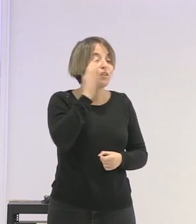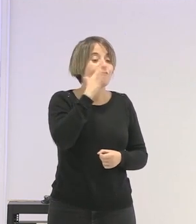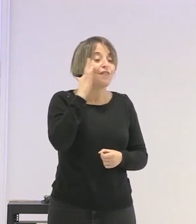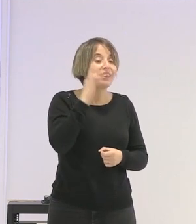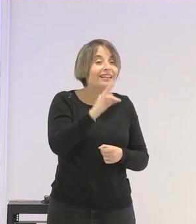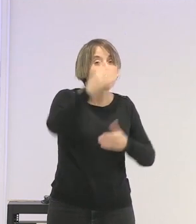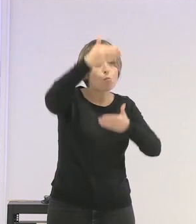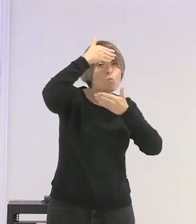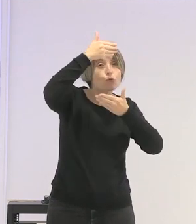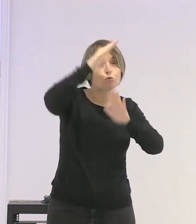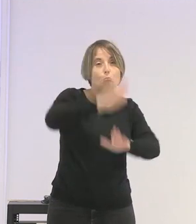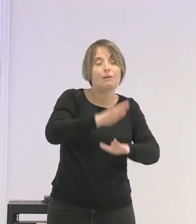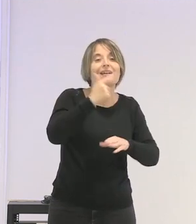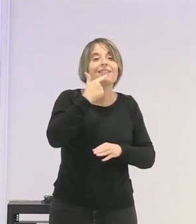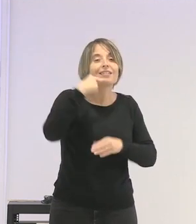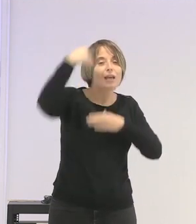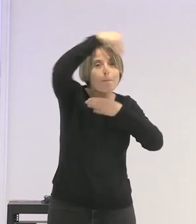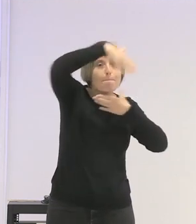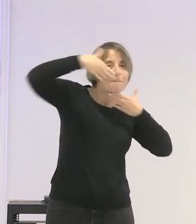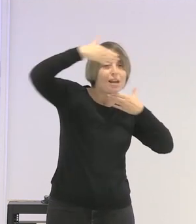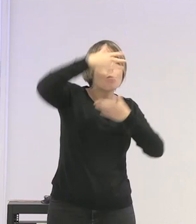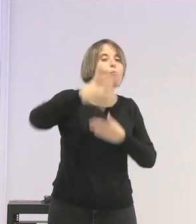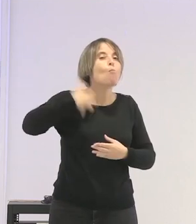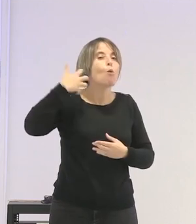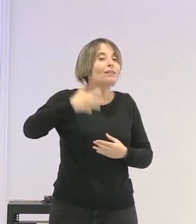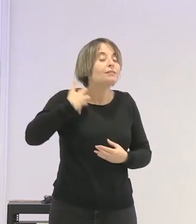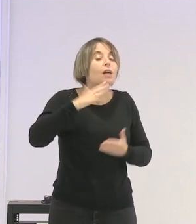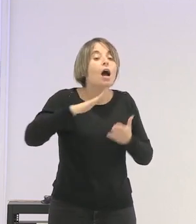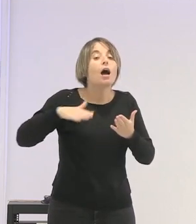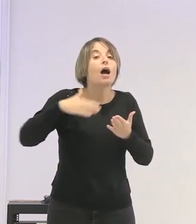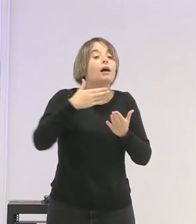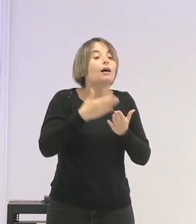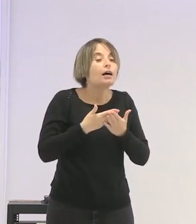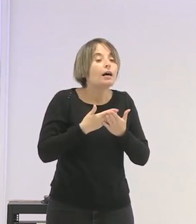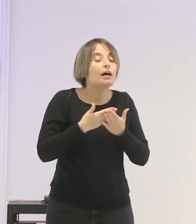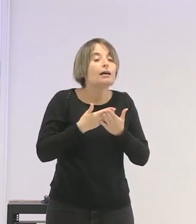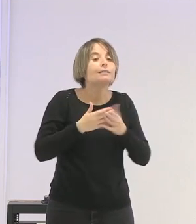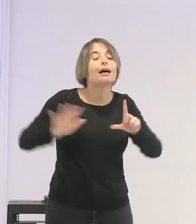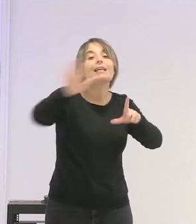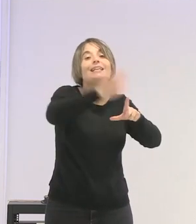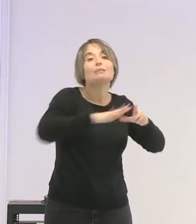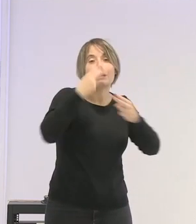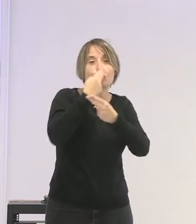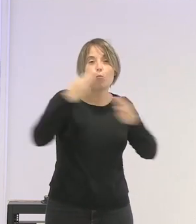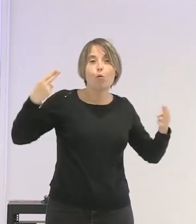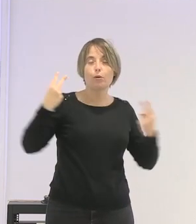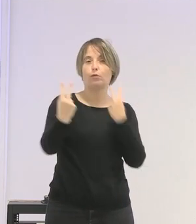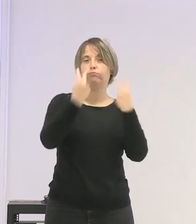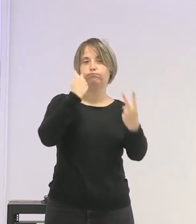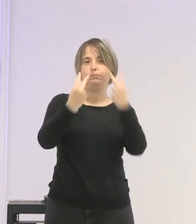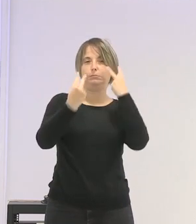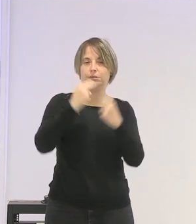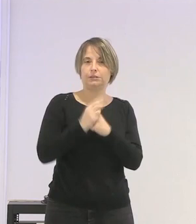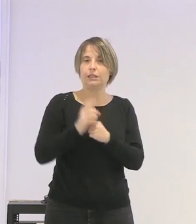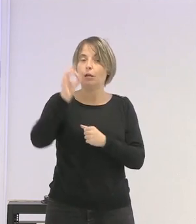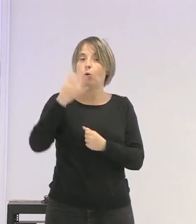decía: el velo nos molestaba hasta que empezamos a llevarlo en el espacio público, es decir, a competir